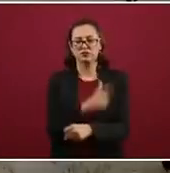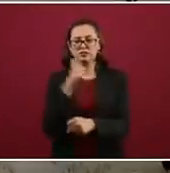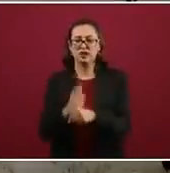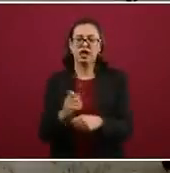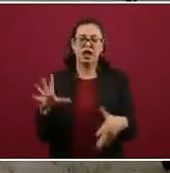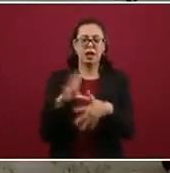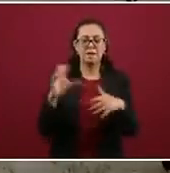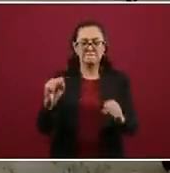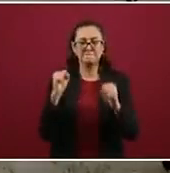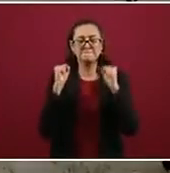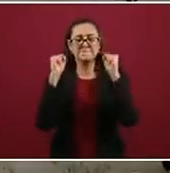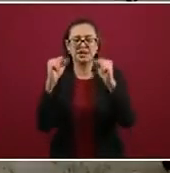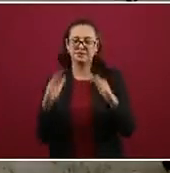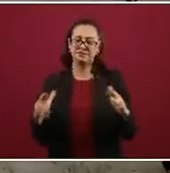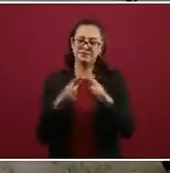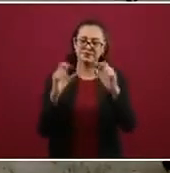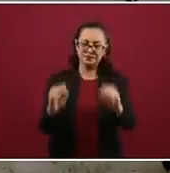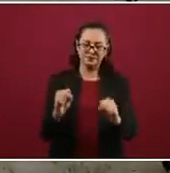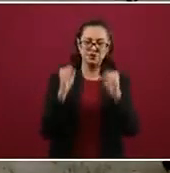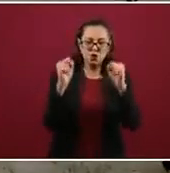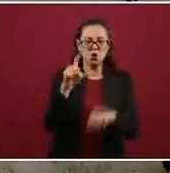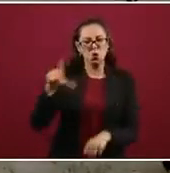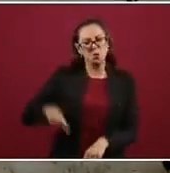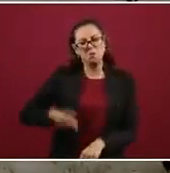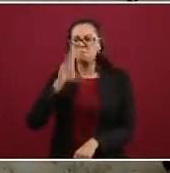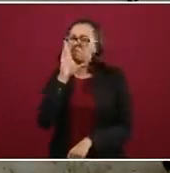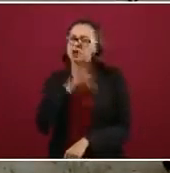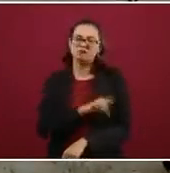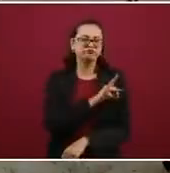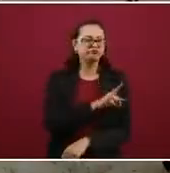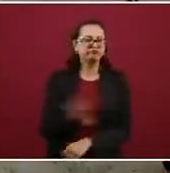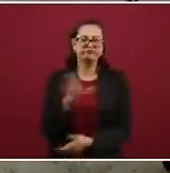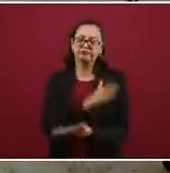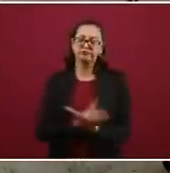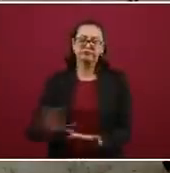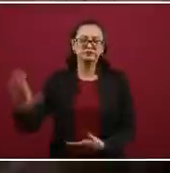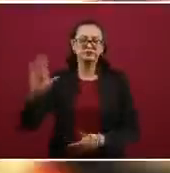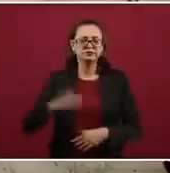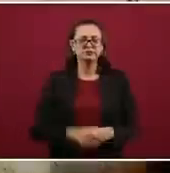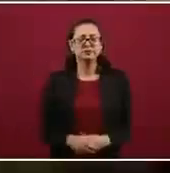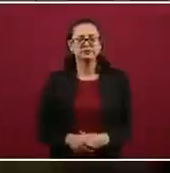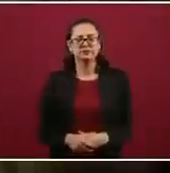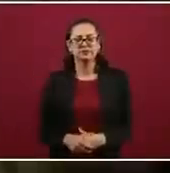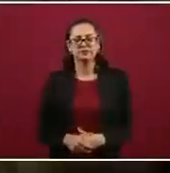América! ¡Viva la religión! ¡Y muera el mal gobierno!